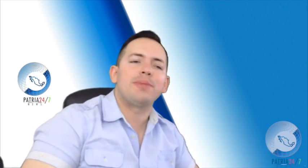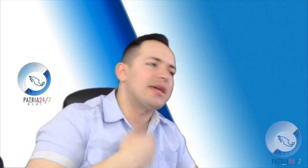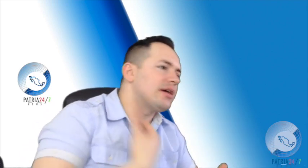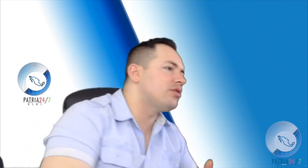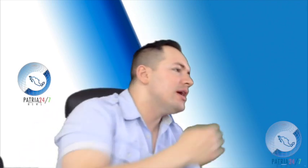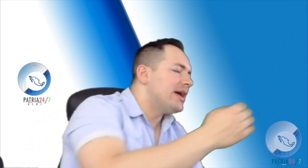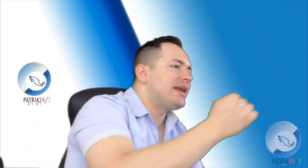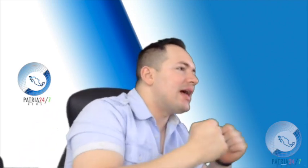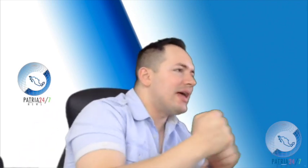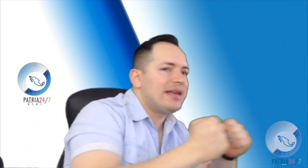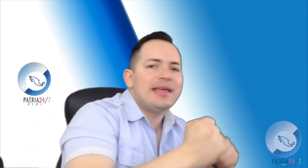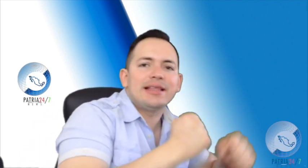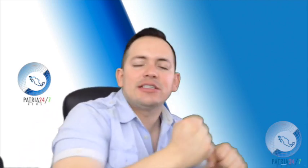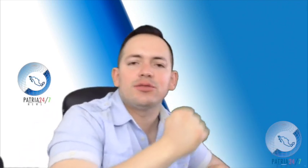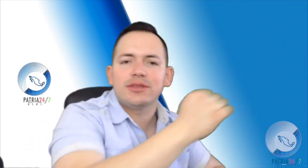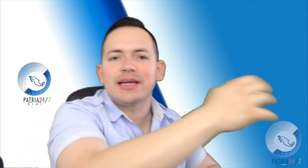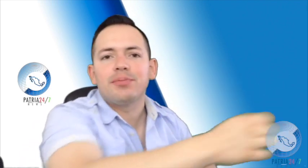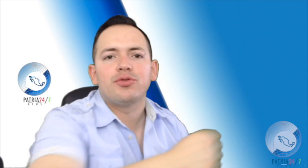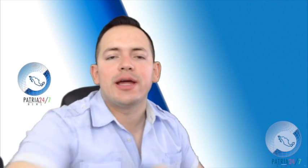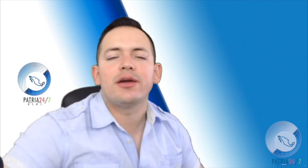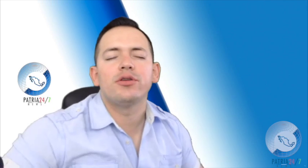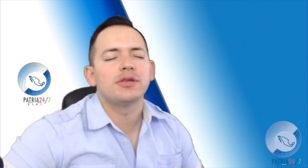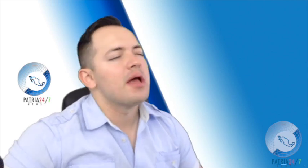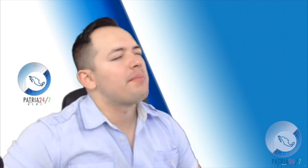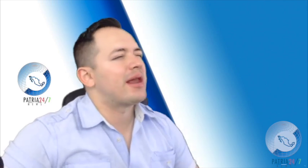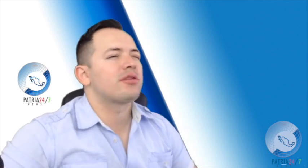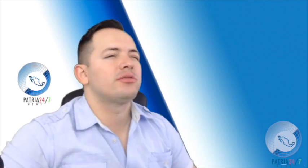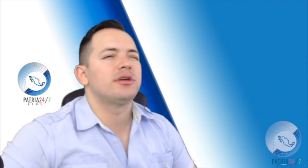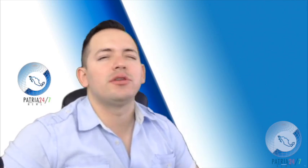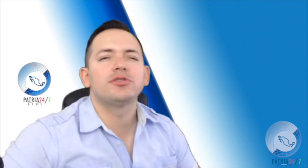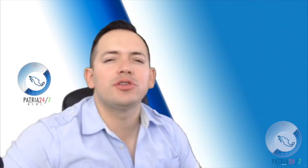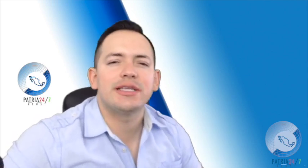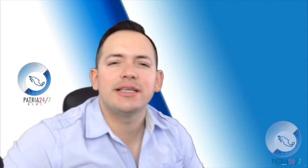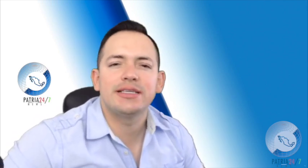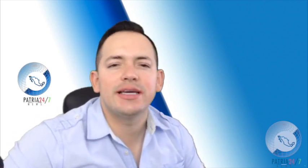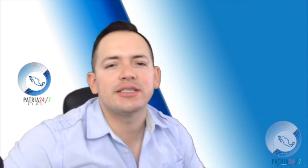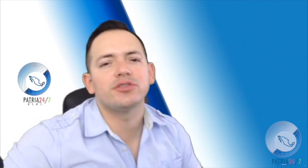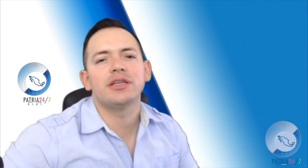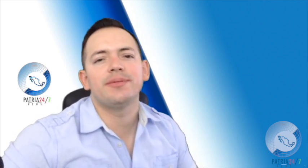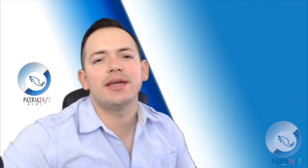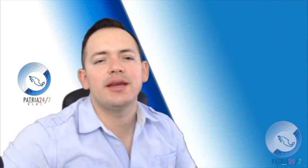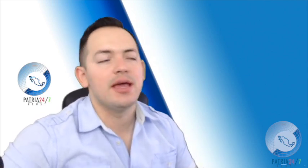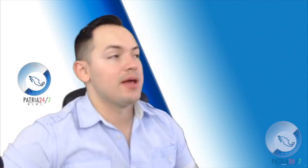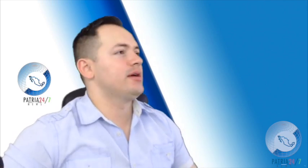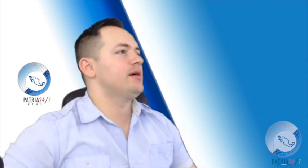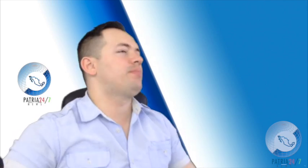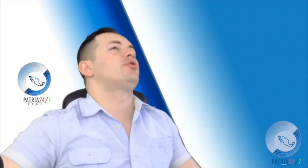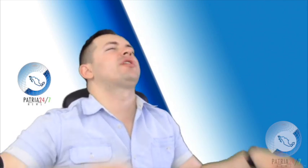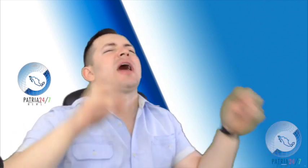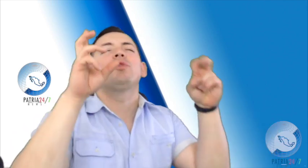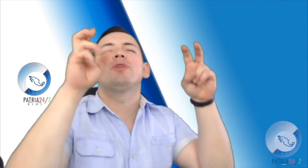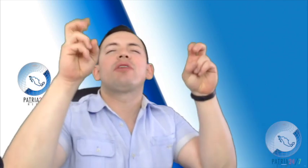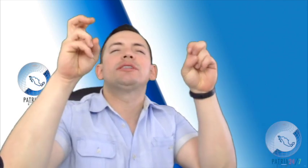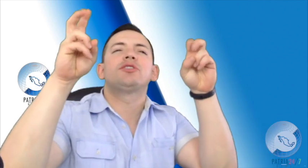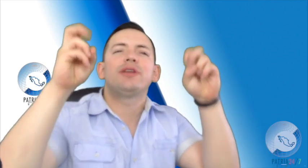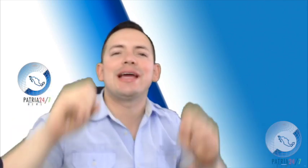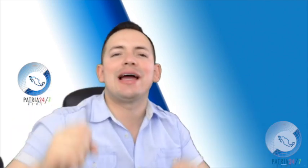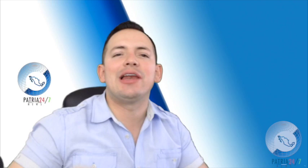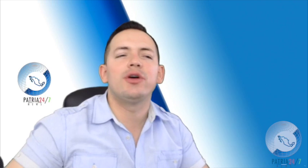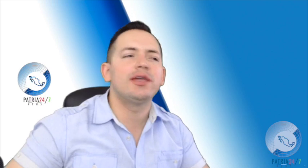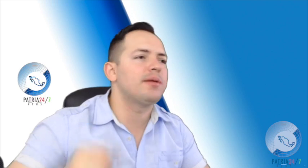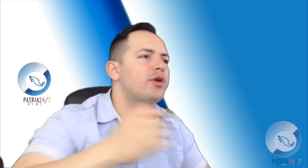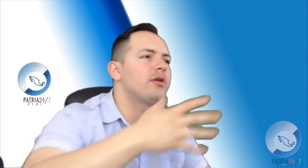el propio pellejo en la intención de capturarlos para que a los 2-3 días los liberen por alguna